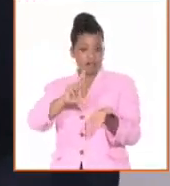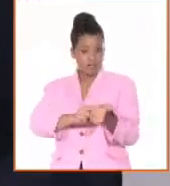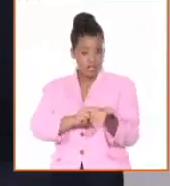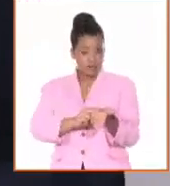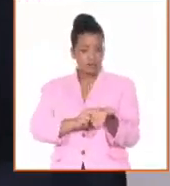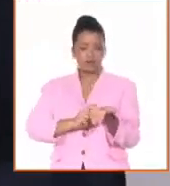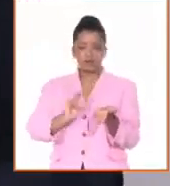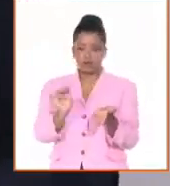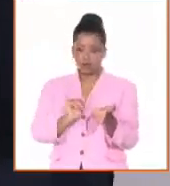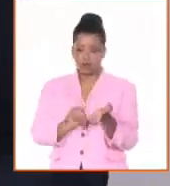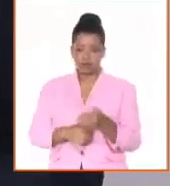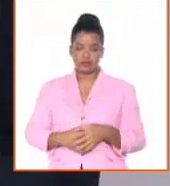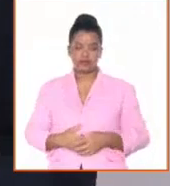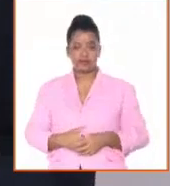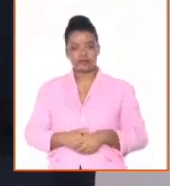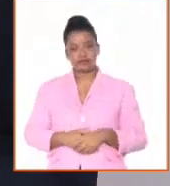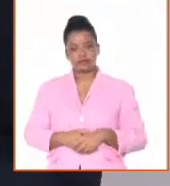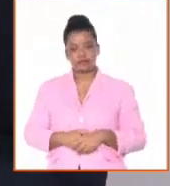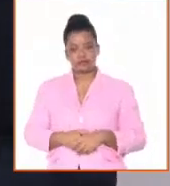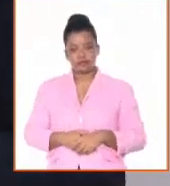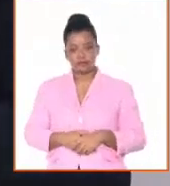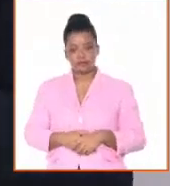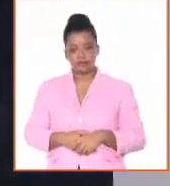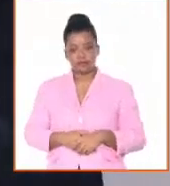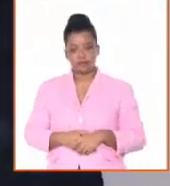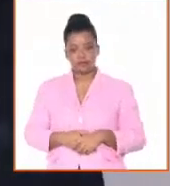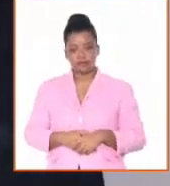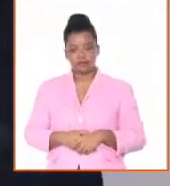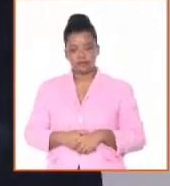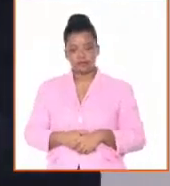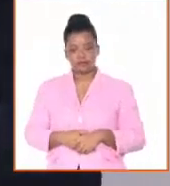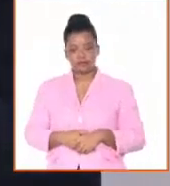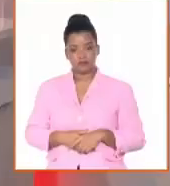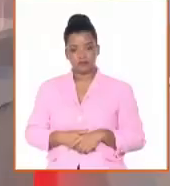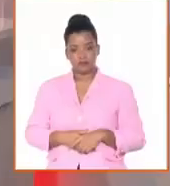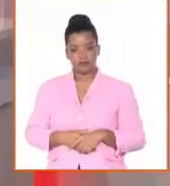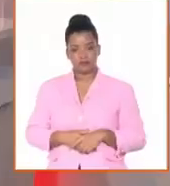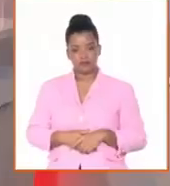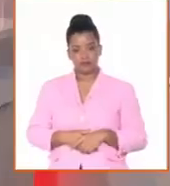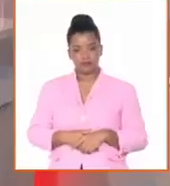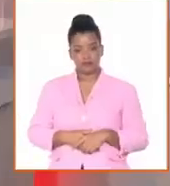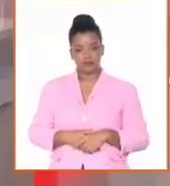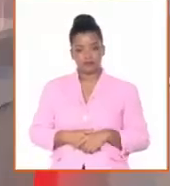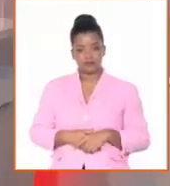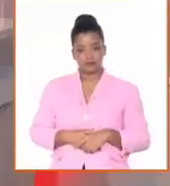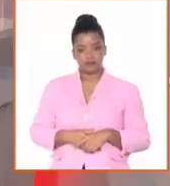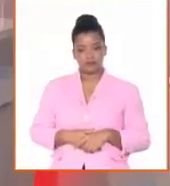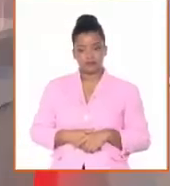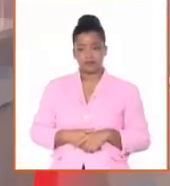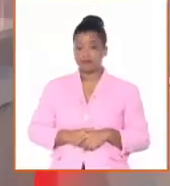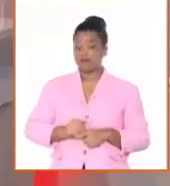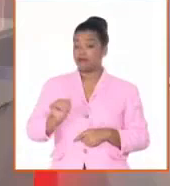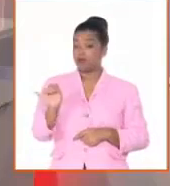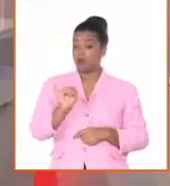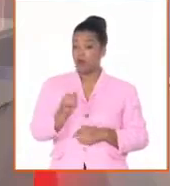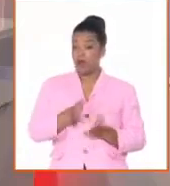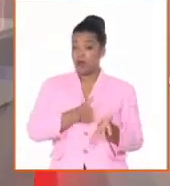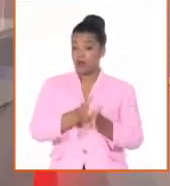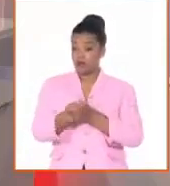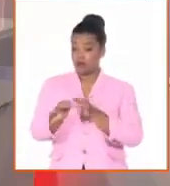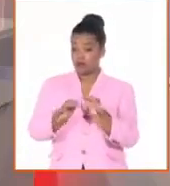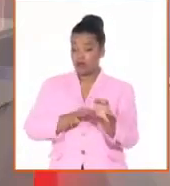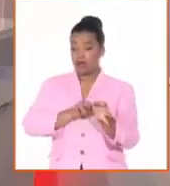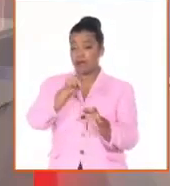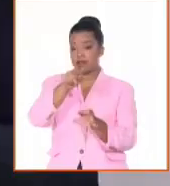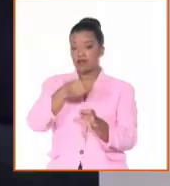la de la plataforma transfer móvil y también por supuesto sigue vigente que la persona pueda